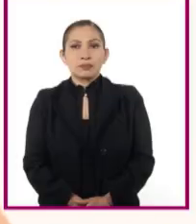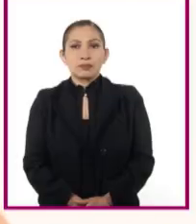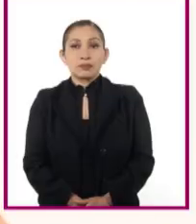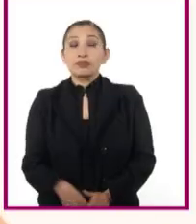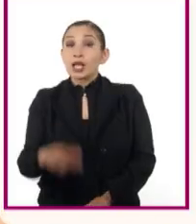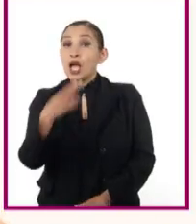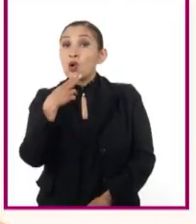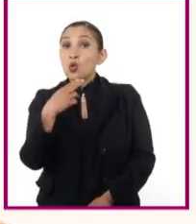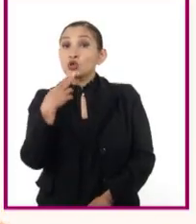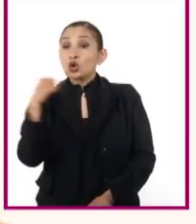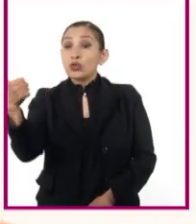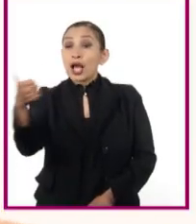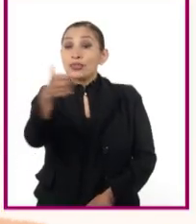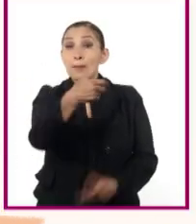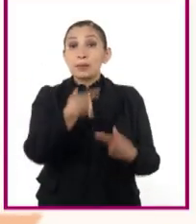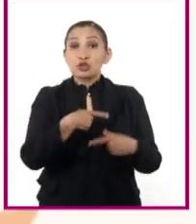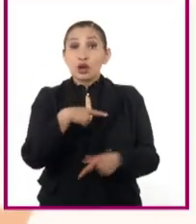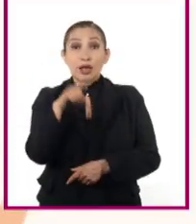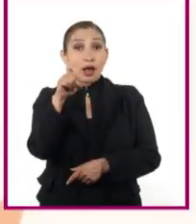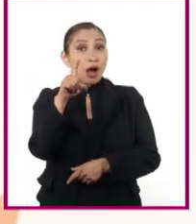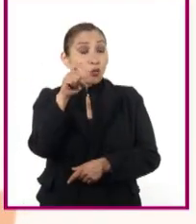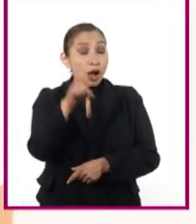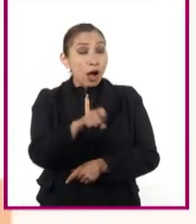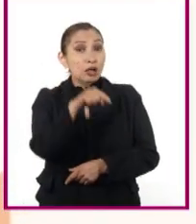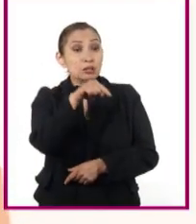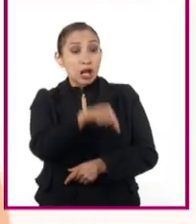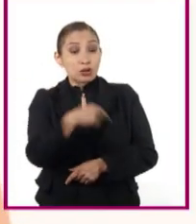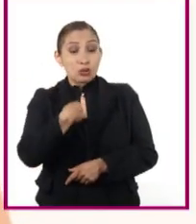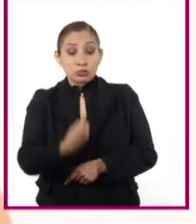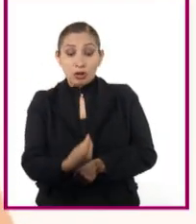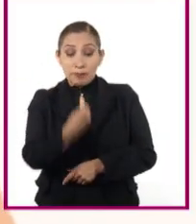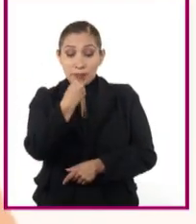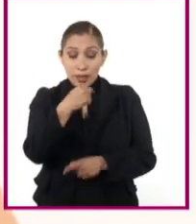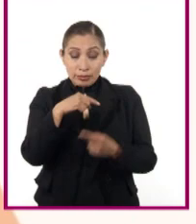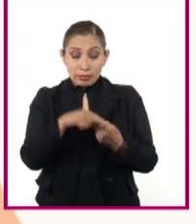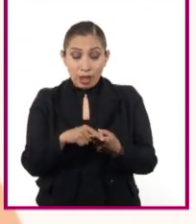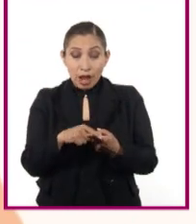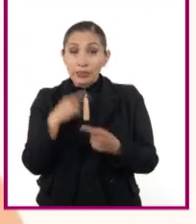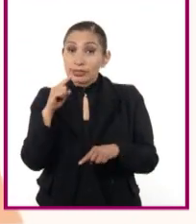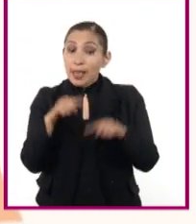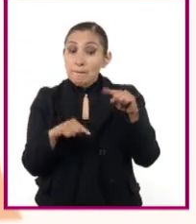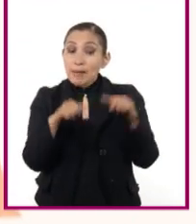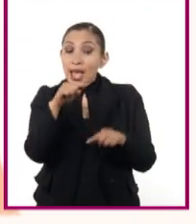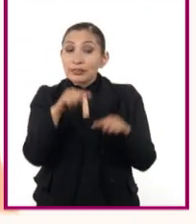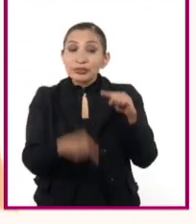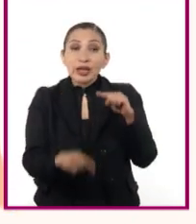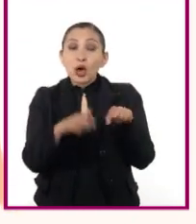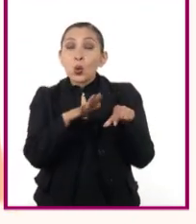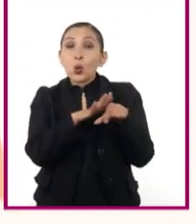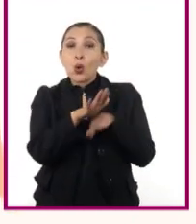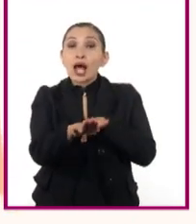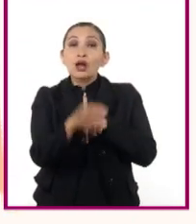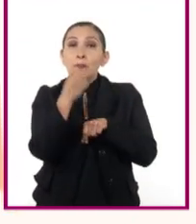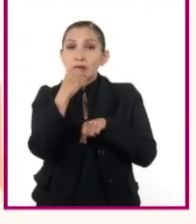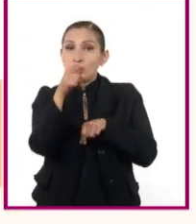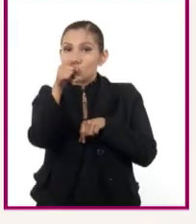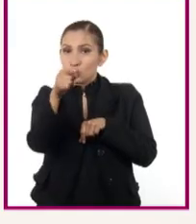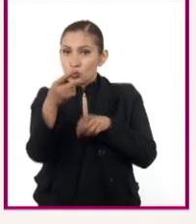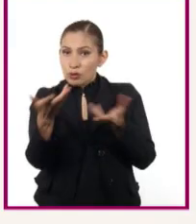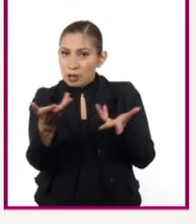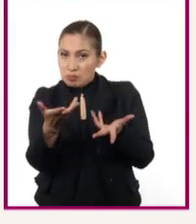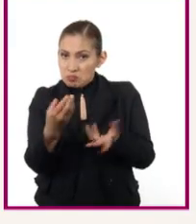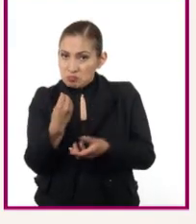El consumo por persona de agua a través de nuestra alimentación varía según el tipo de dieta que